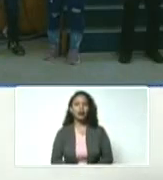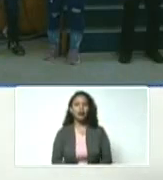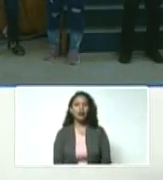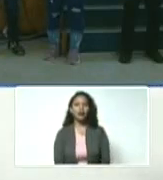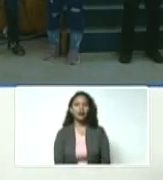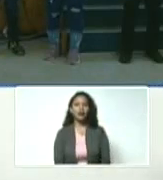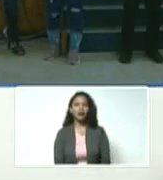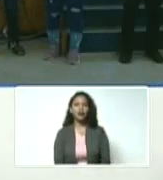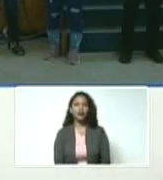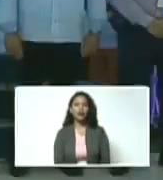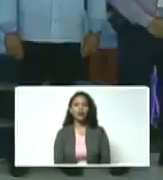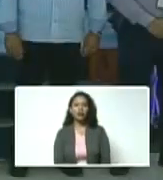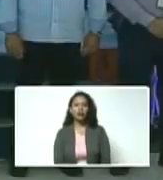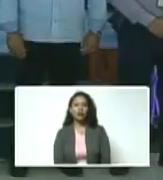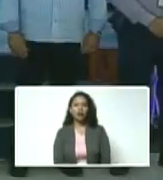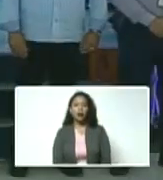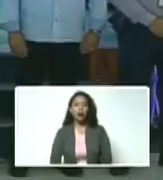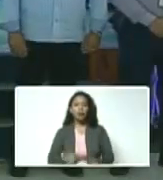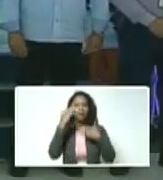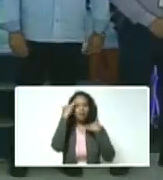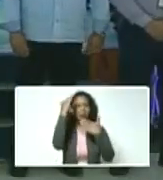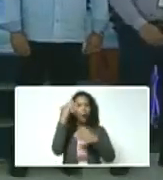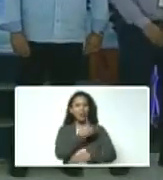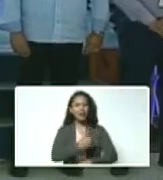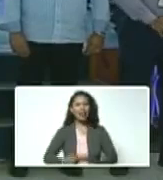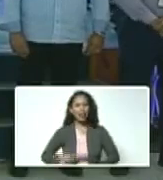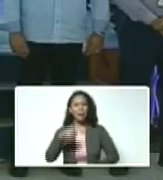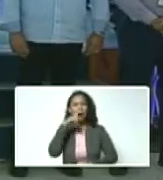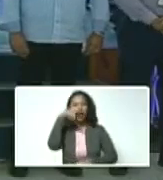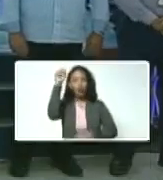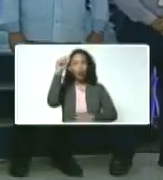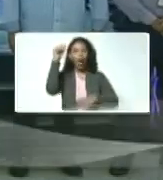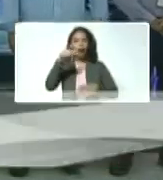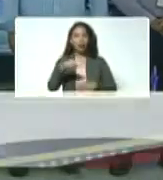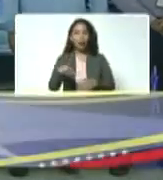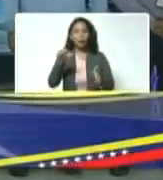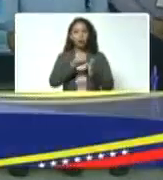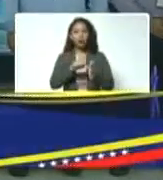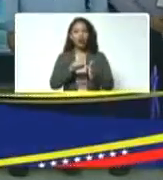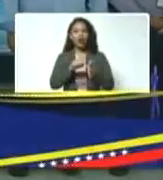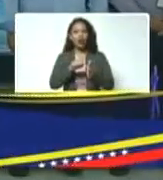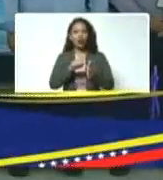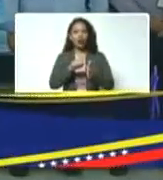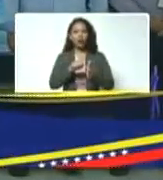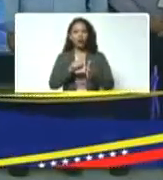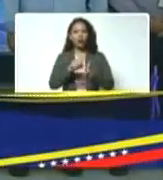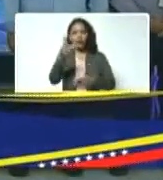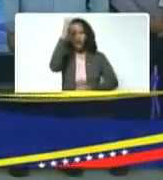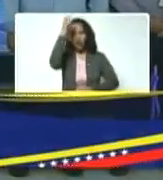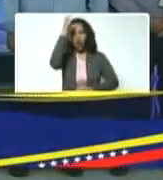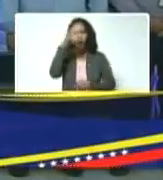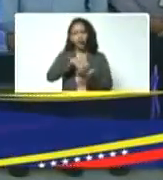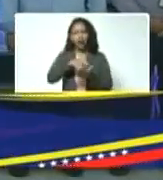Un saludo, presidente Nicolás Maduro, desde aquí, desde la península de Paraguaná, desde el estado Falcón. Nos encontramos